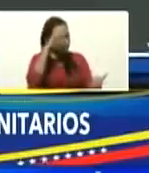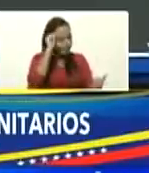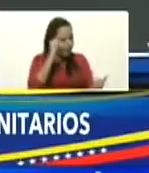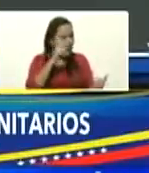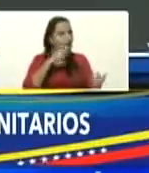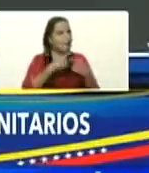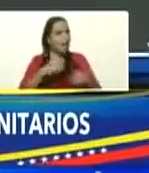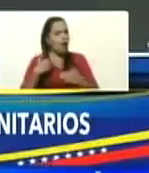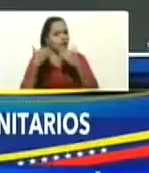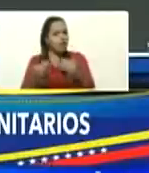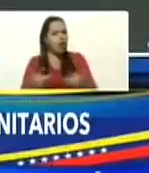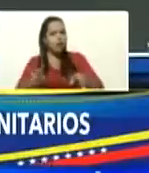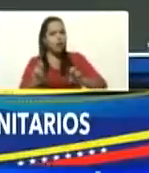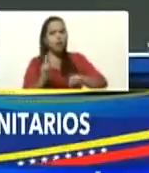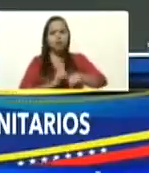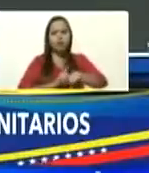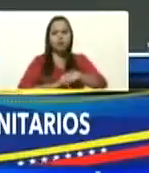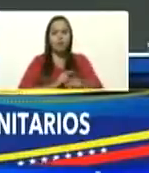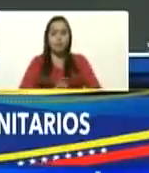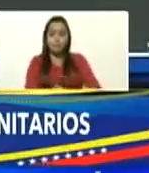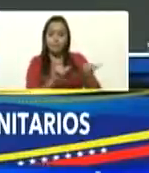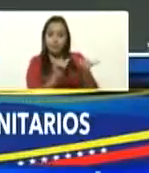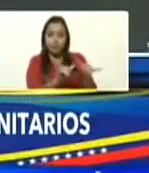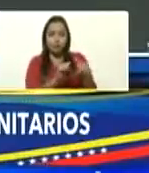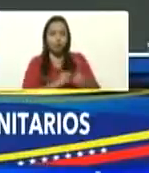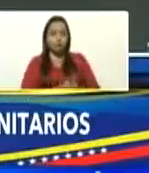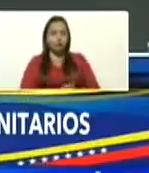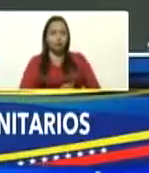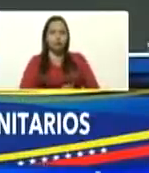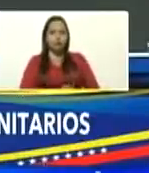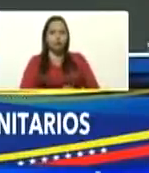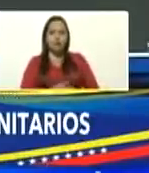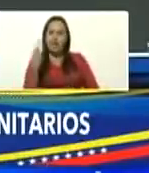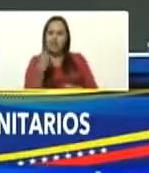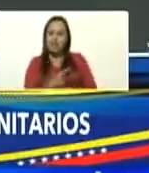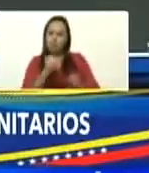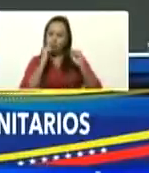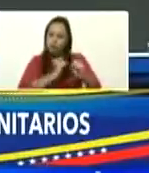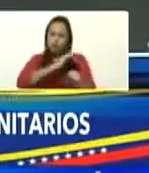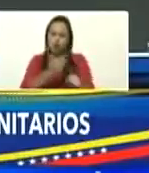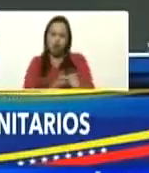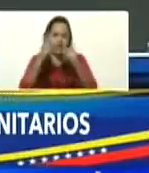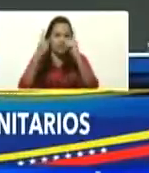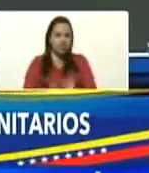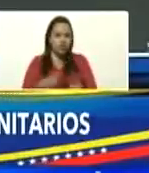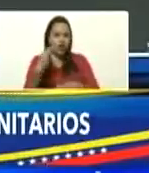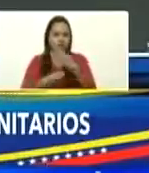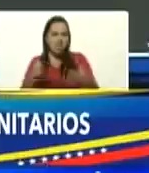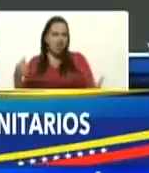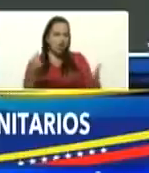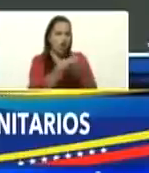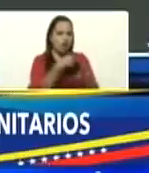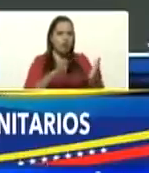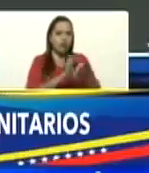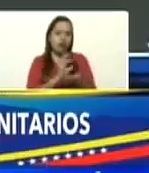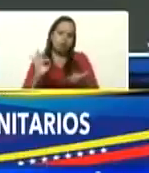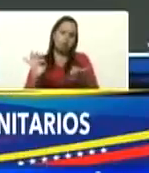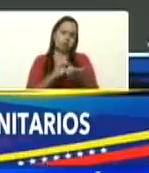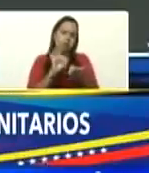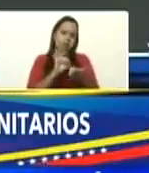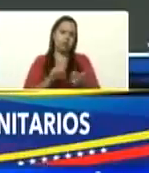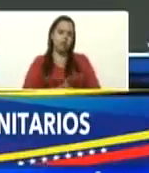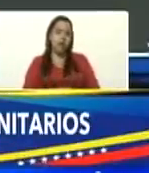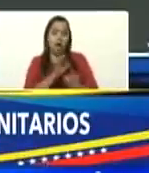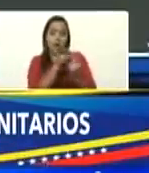nueva etapa. Y es por ello que hay que ser radicales en darle un duro golpe al burocratismo, a estas